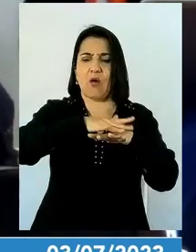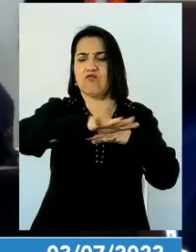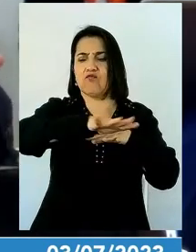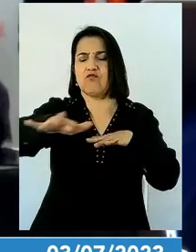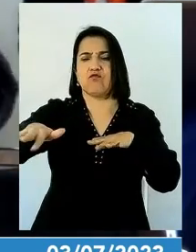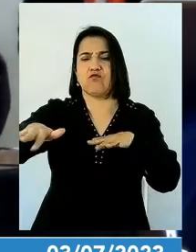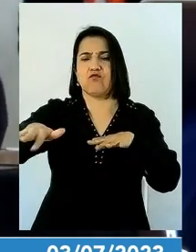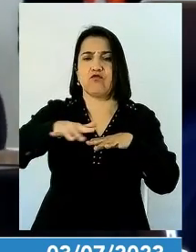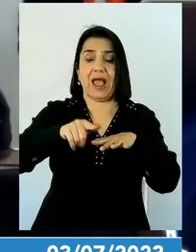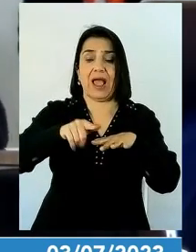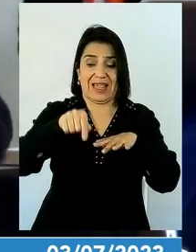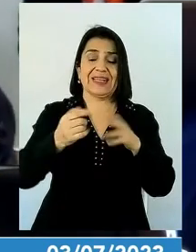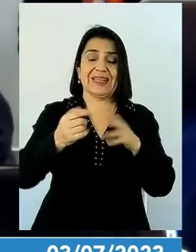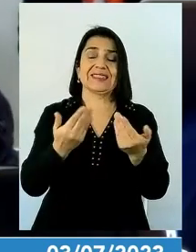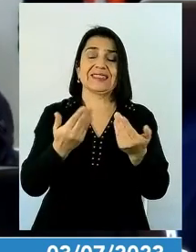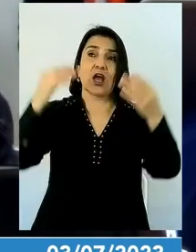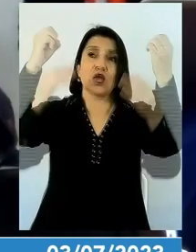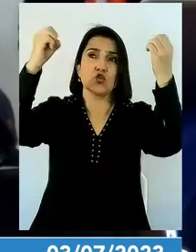Entonces,